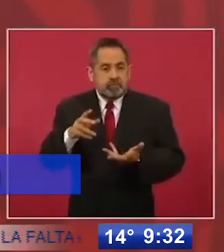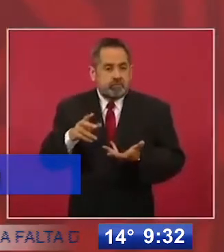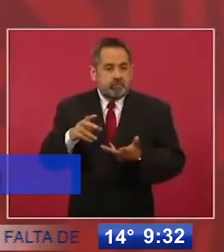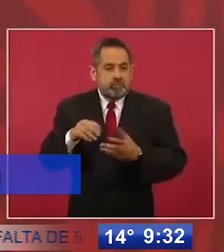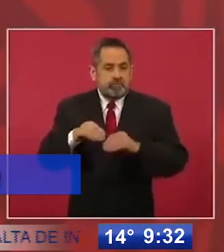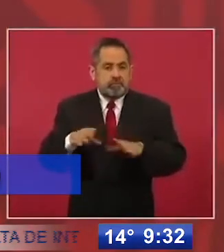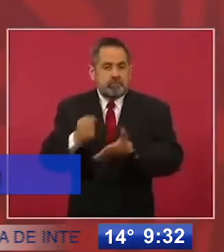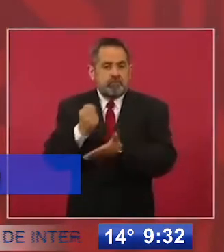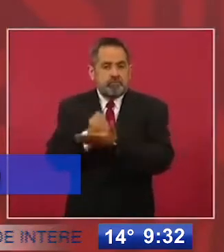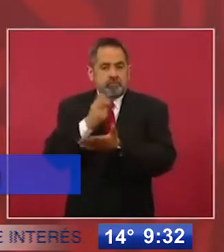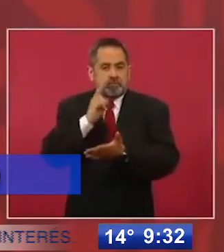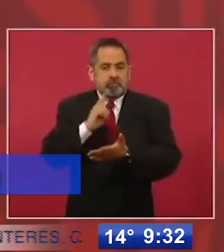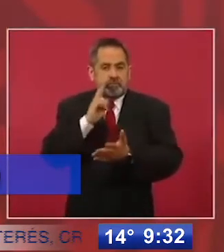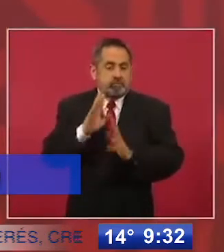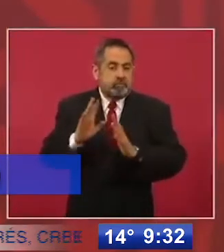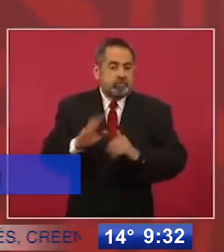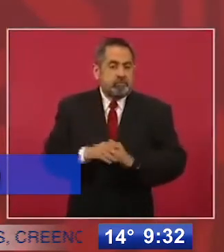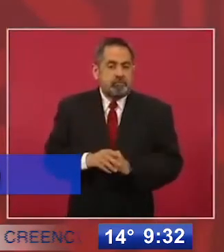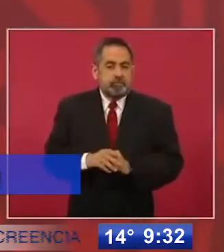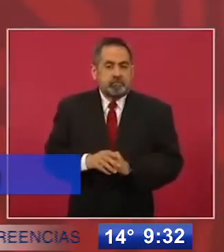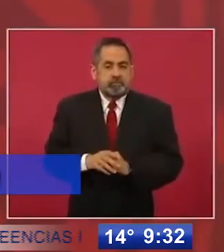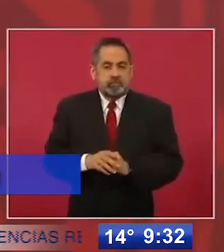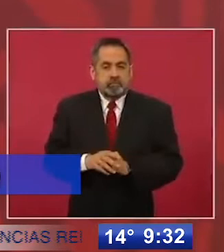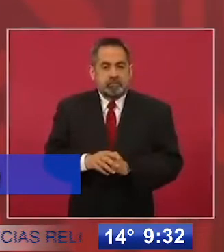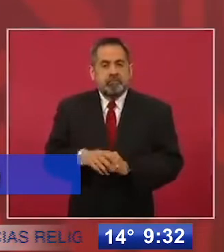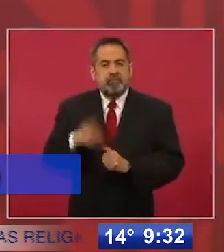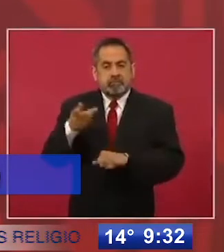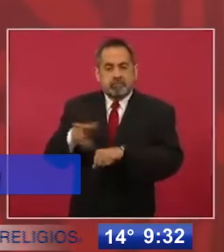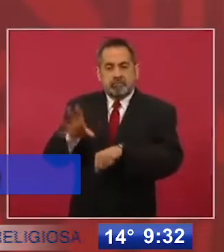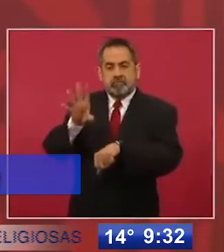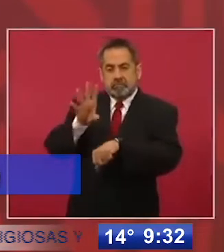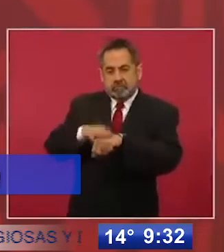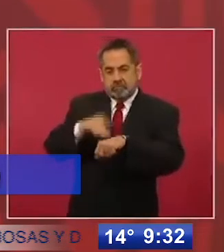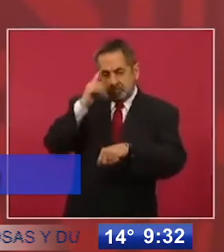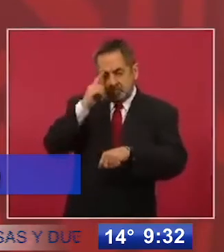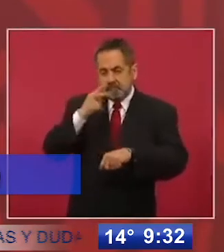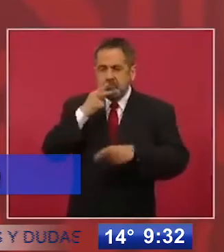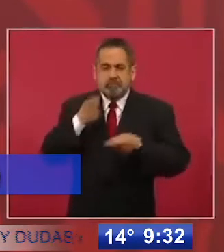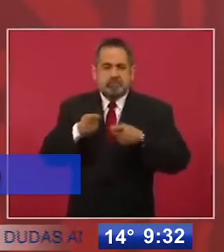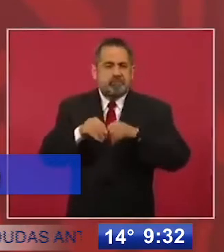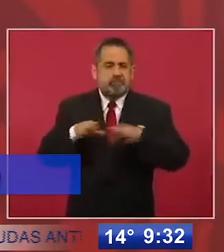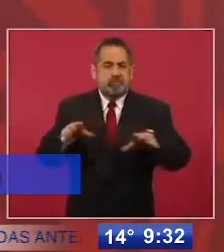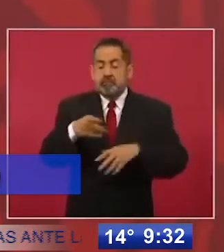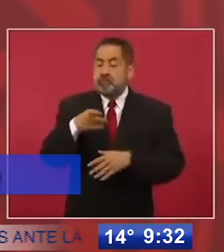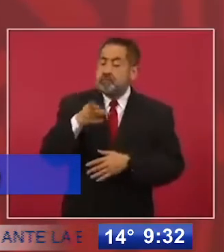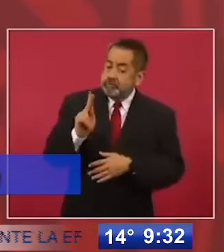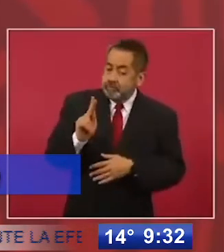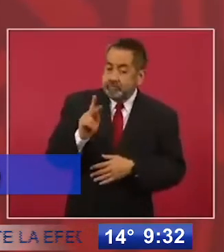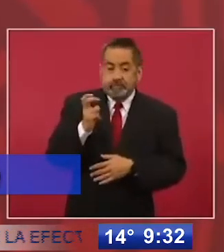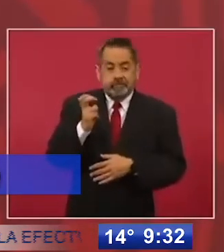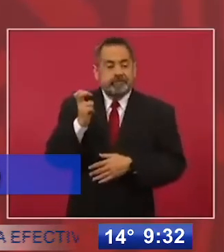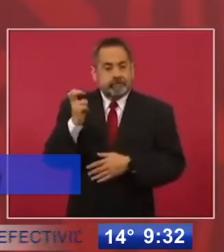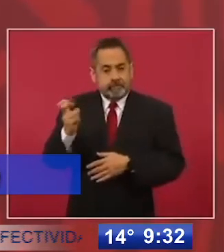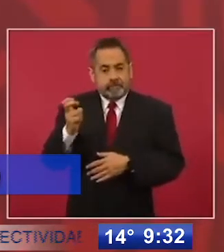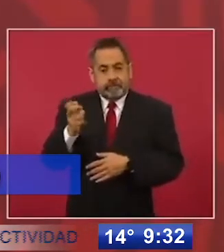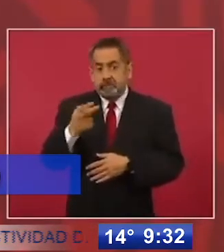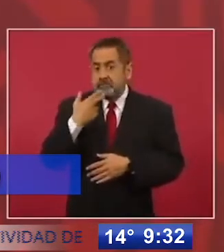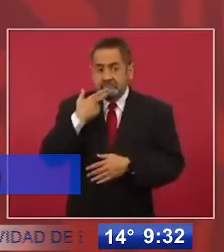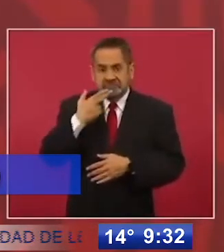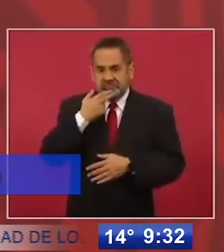complicaciones está autorización para uso de emergencia se emite de manera controlada y requiere de